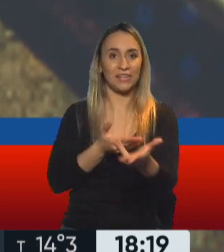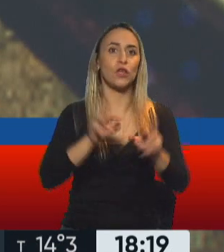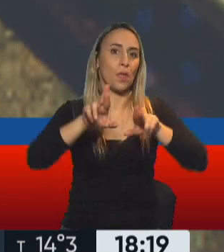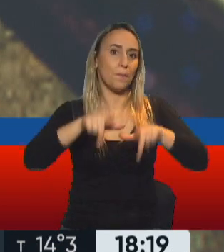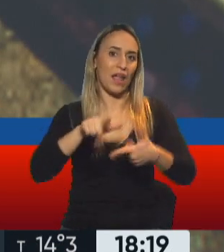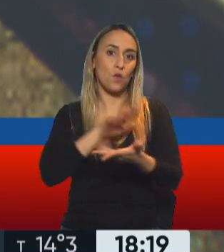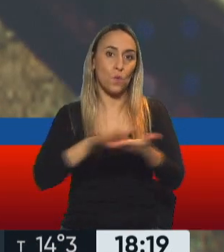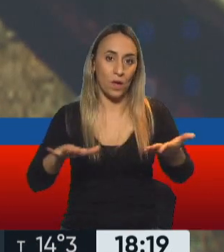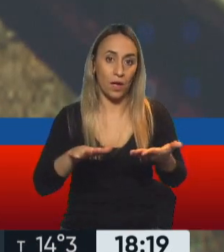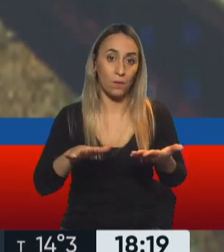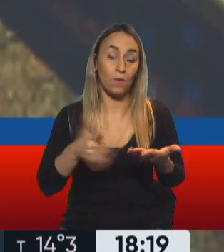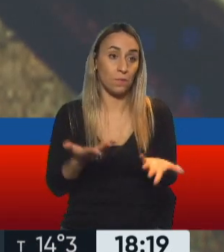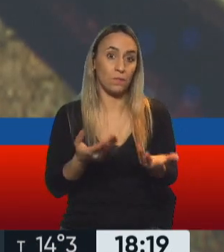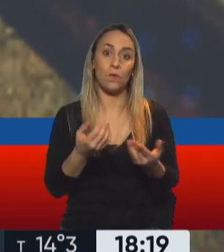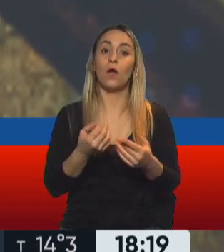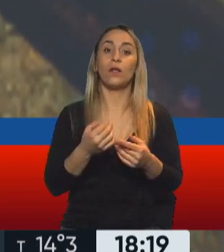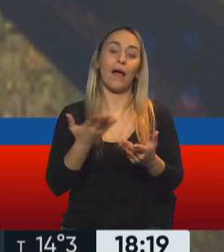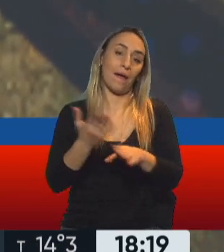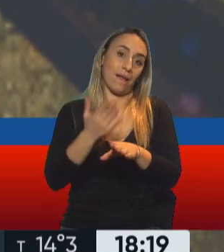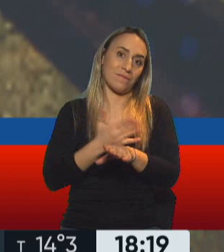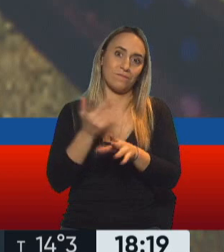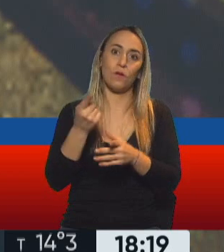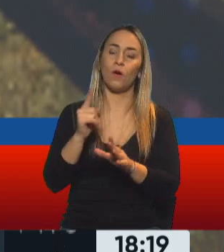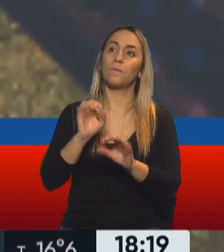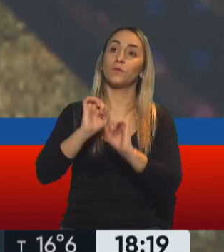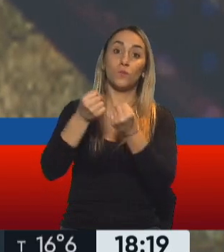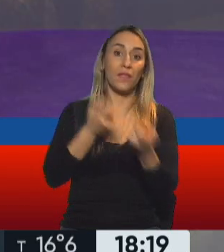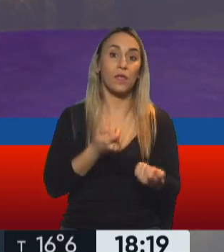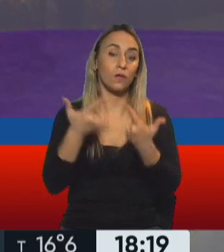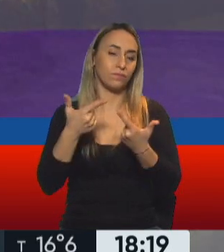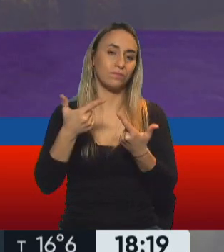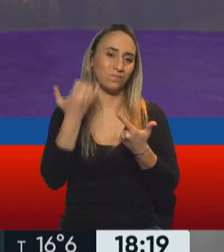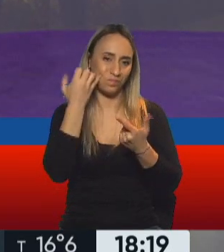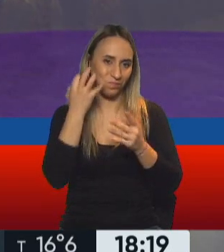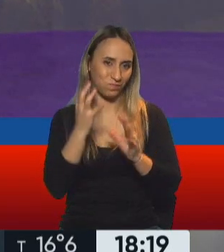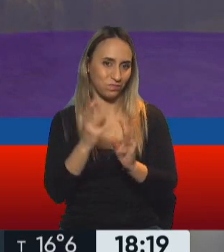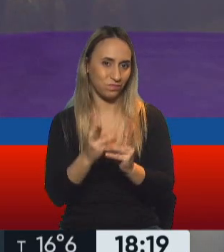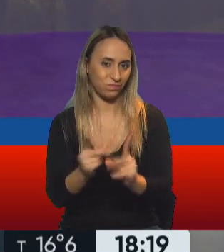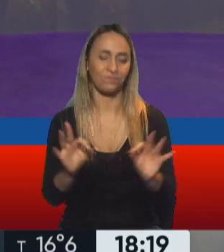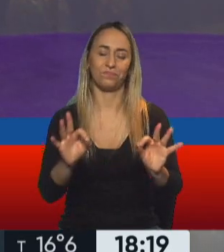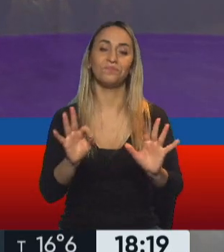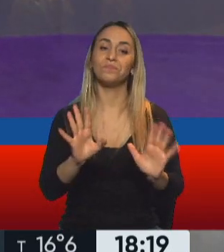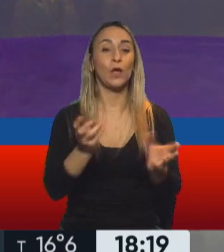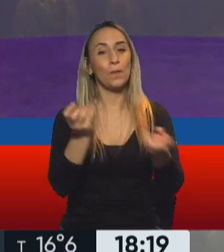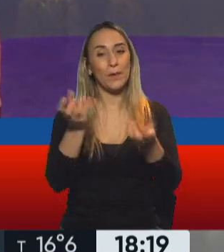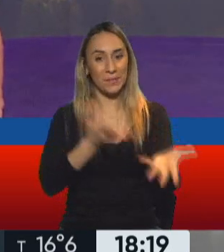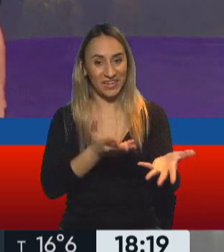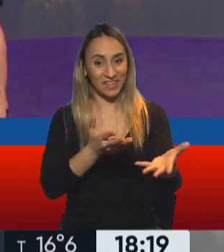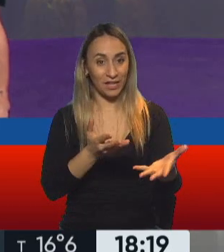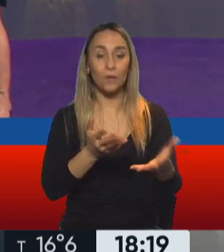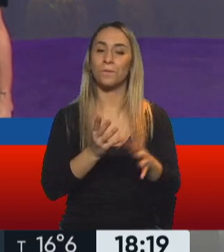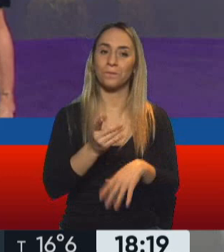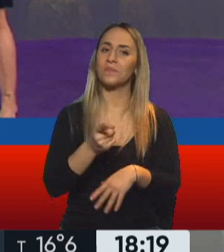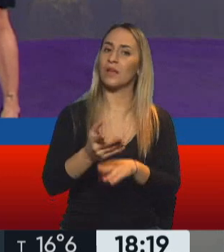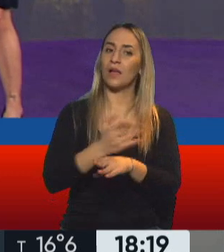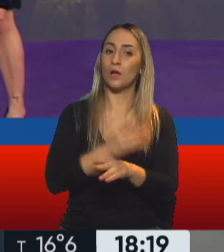ganadero, la salida a este congelamiento, entre comillas, a las exportaciones. ¿Cómo estás, Nazarena? Bienvenida. ¿Cómo estás? Felicitas, ¿todo bien? Bueno, hay un poco, lo